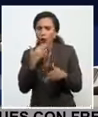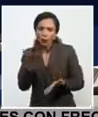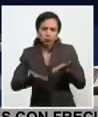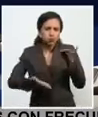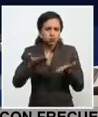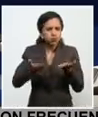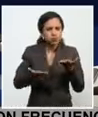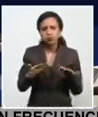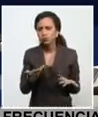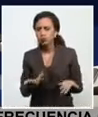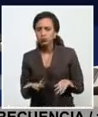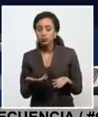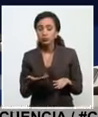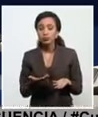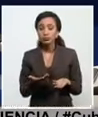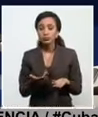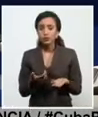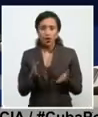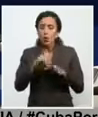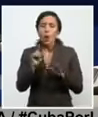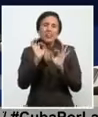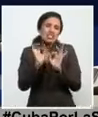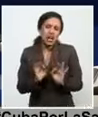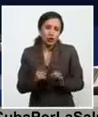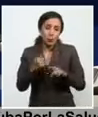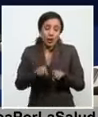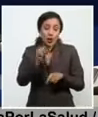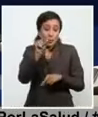Indiscutiblemente las personas que tienen síntomas del primer momento,